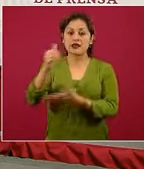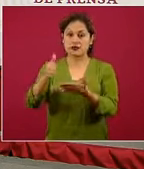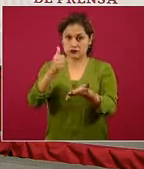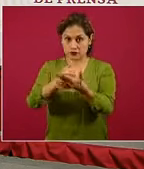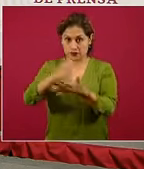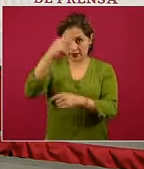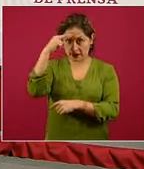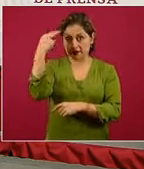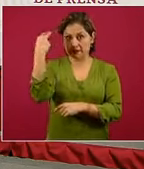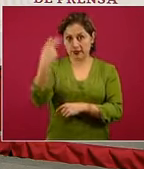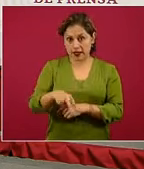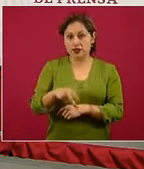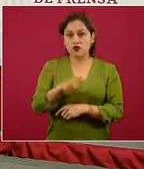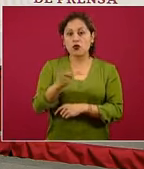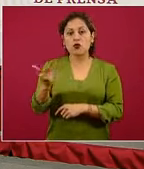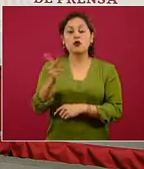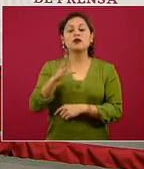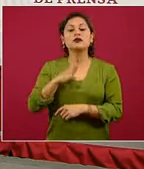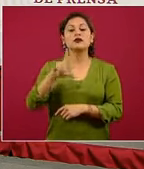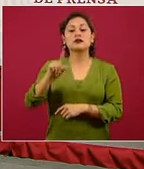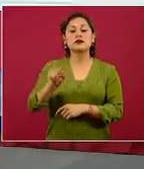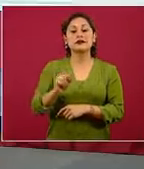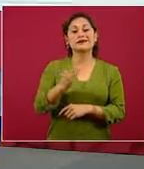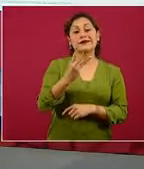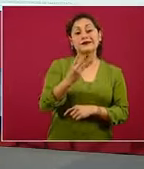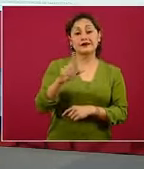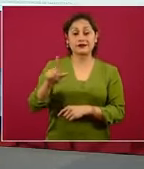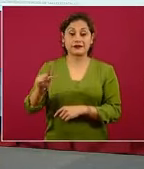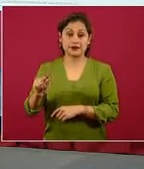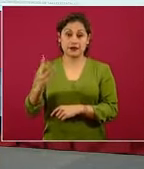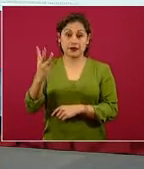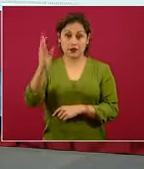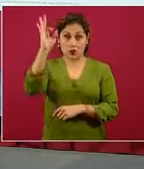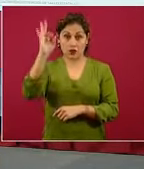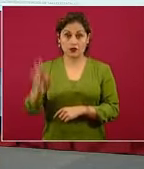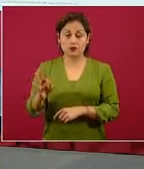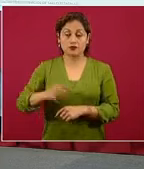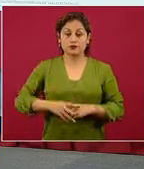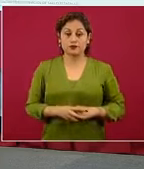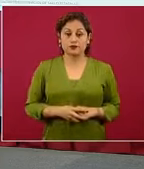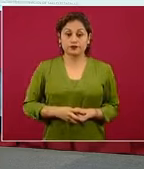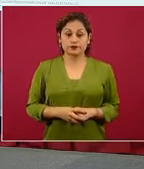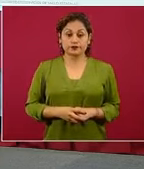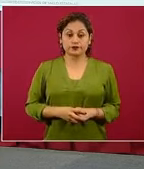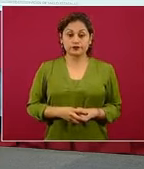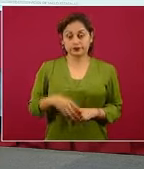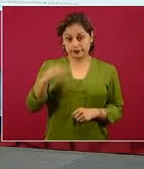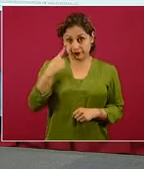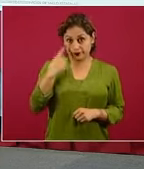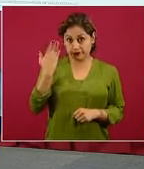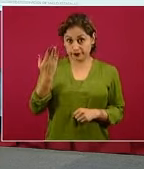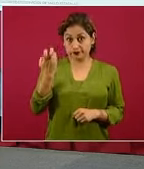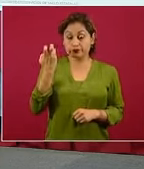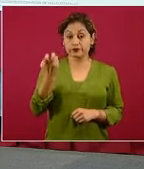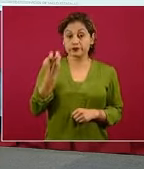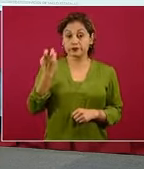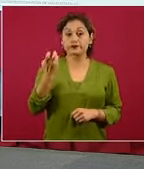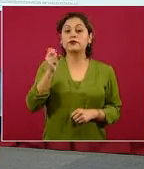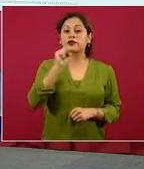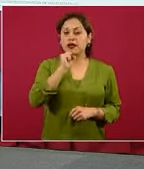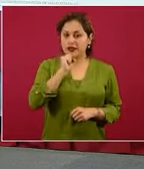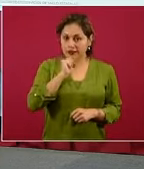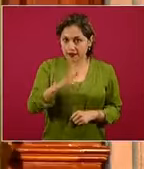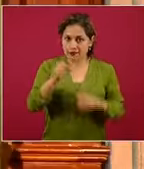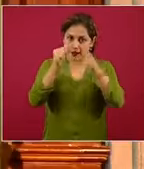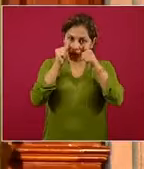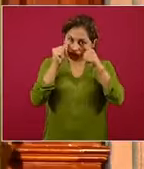México con 73 y 74% respectivamente. Aquí, lógicamente, también se están aplicando